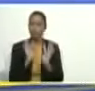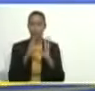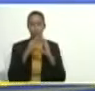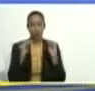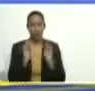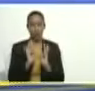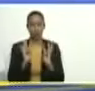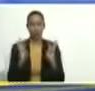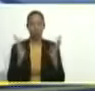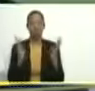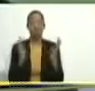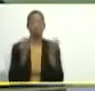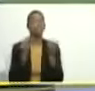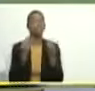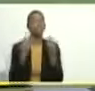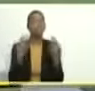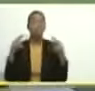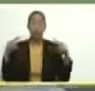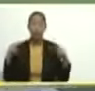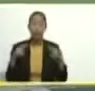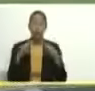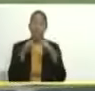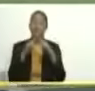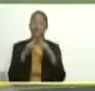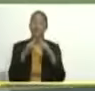vamos a tener este encuentro, esta reunión,